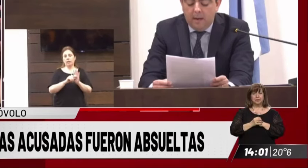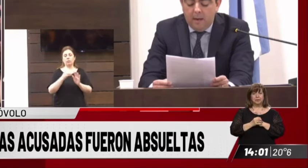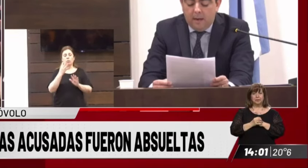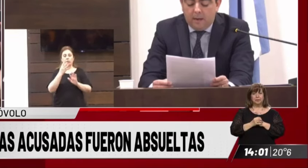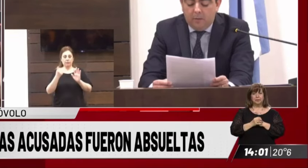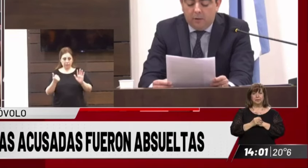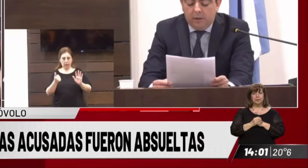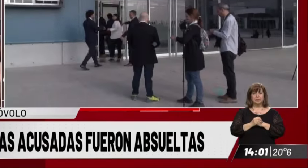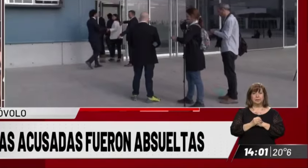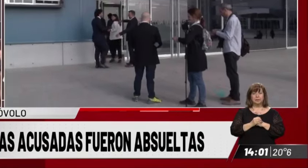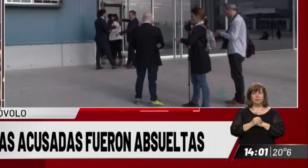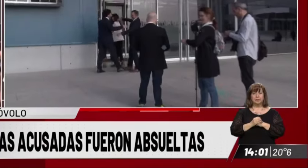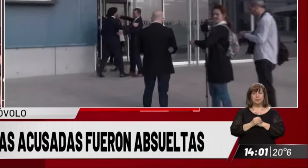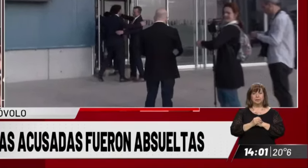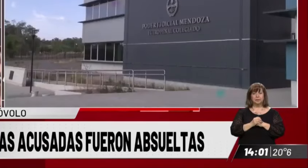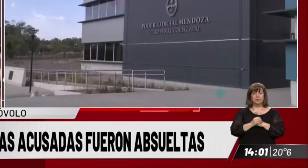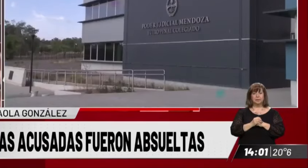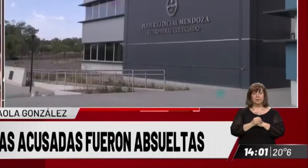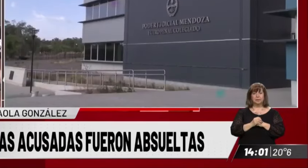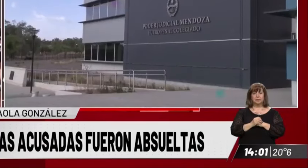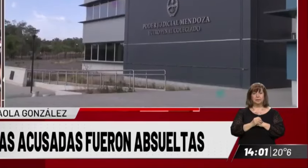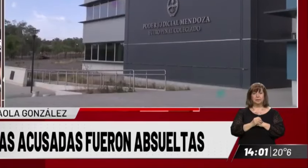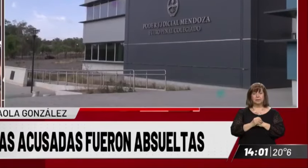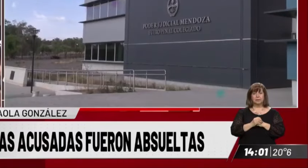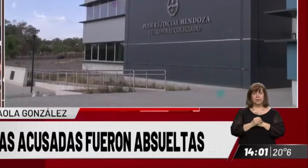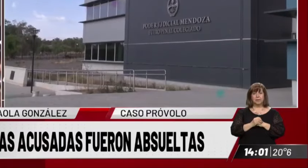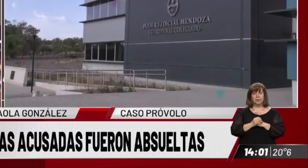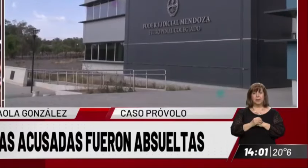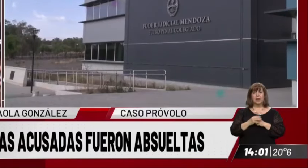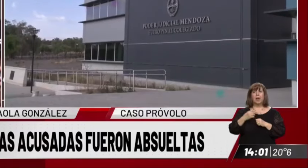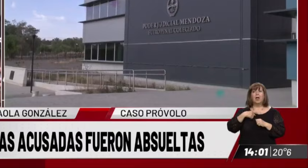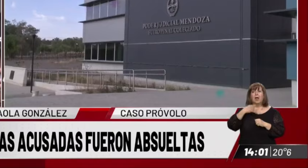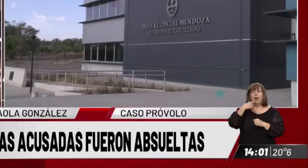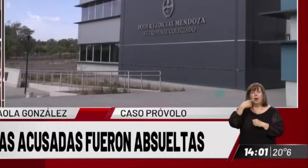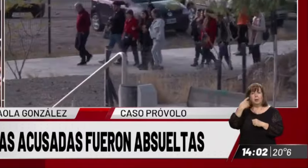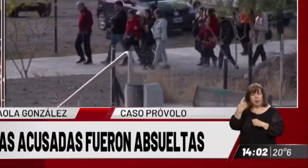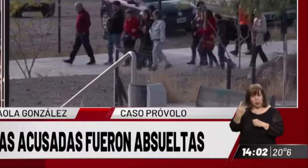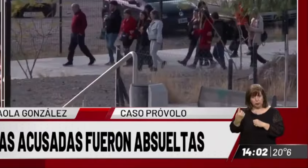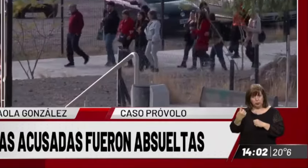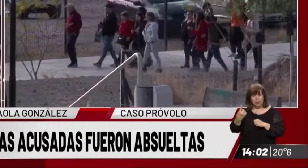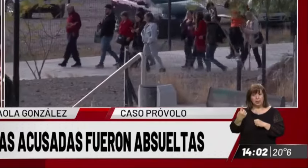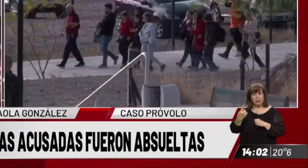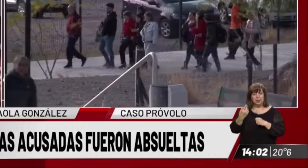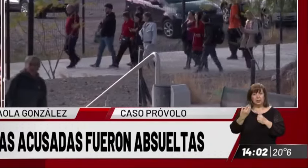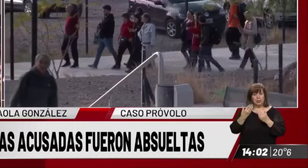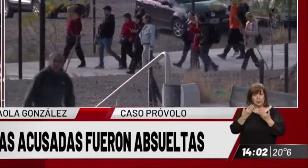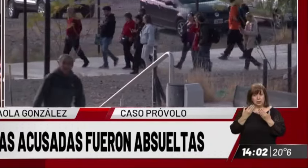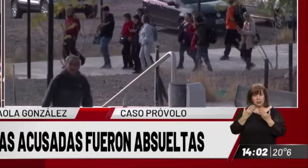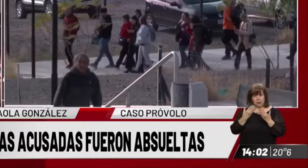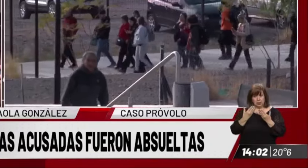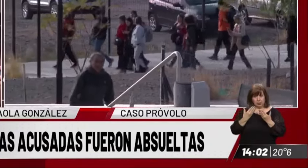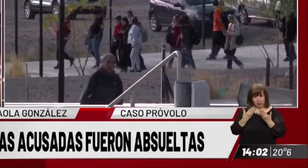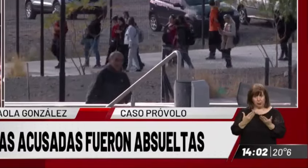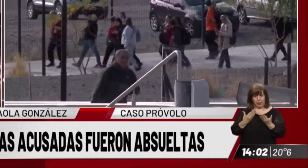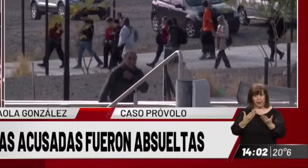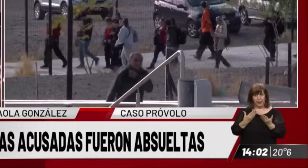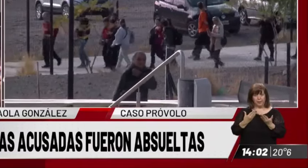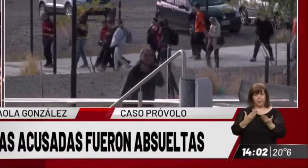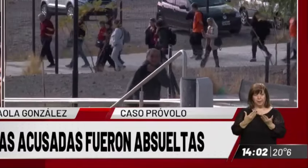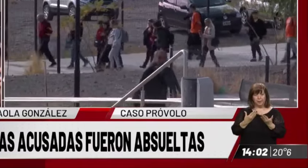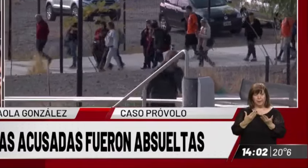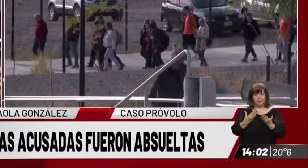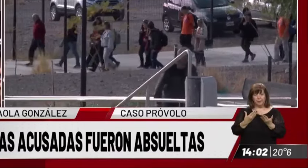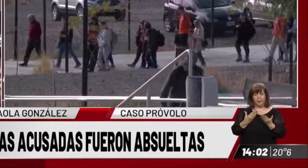esto, señora? Sí, tenemos esperanza de que nuestros